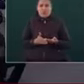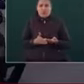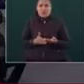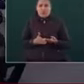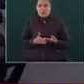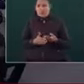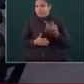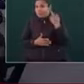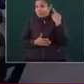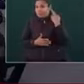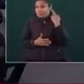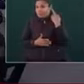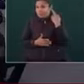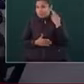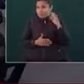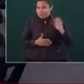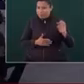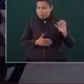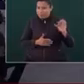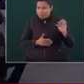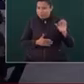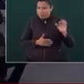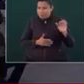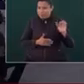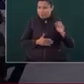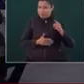La radio,